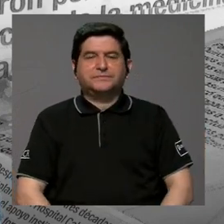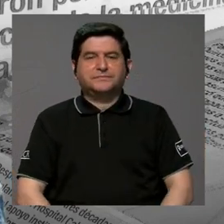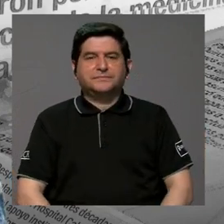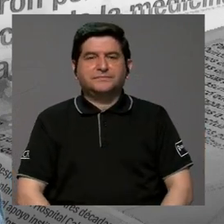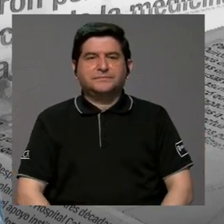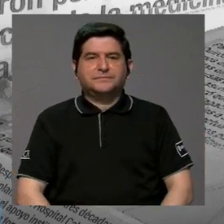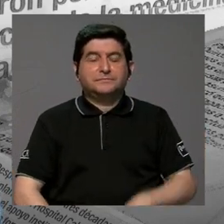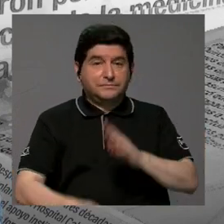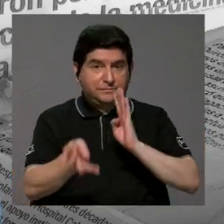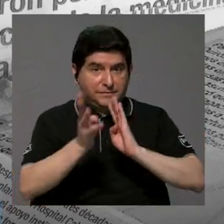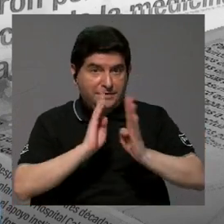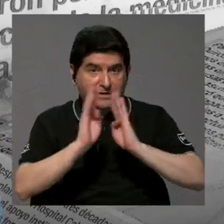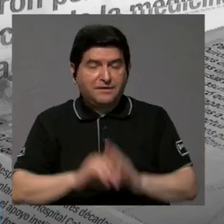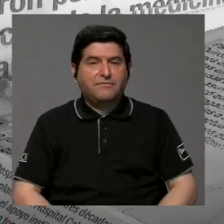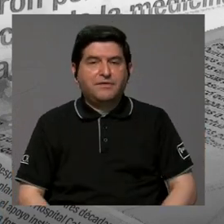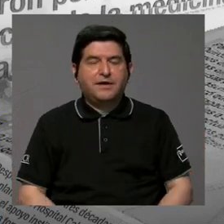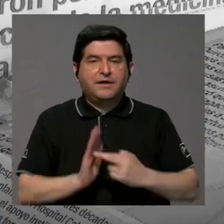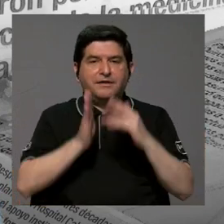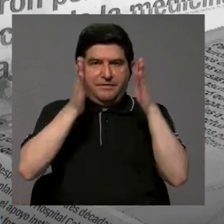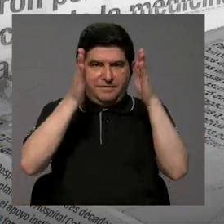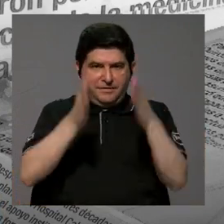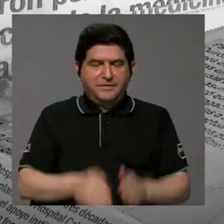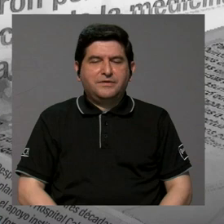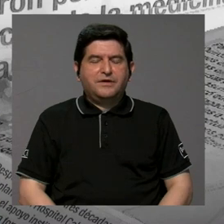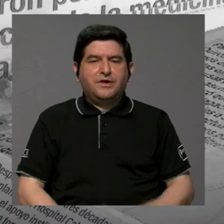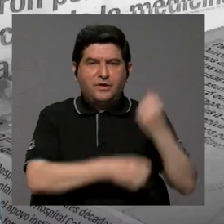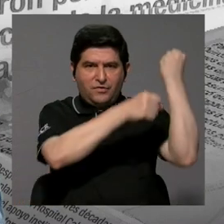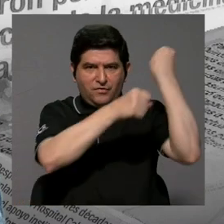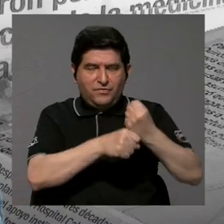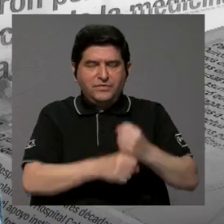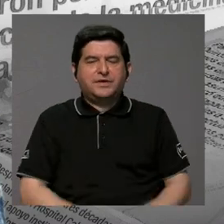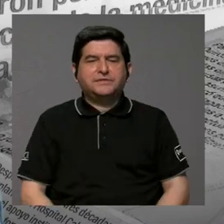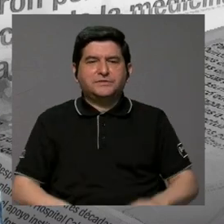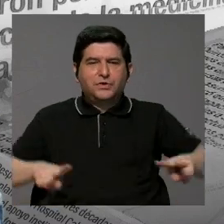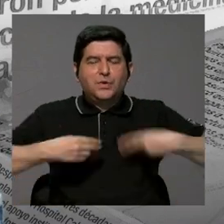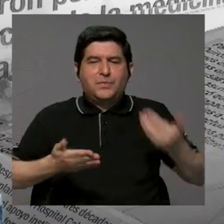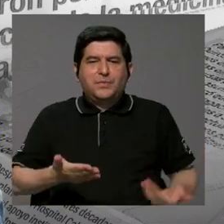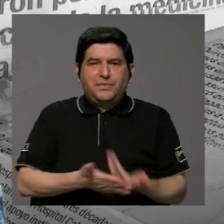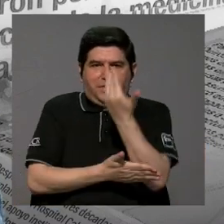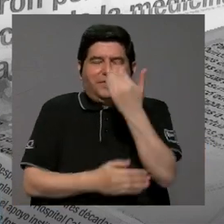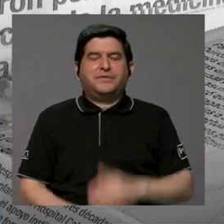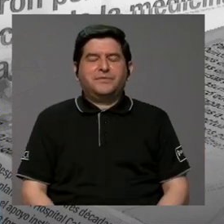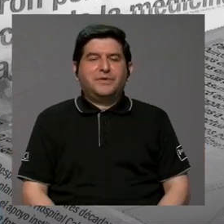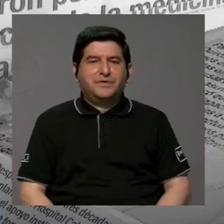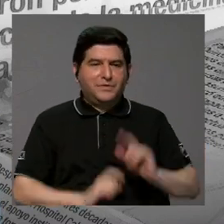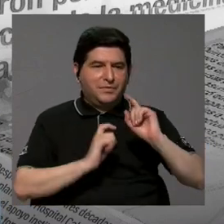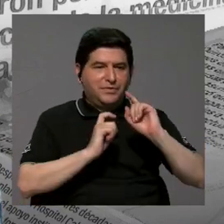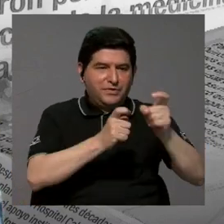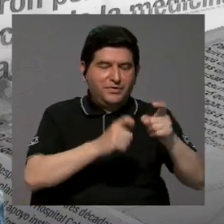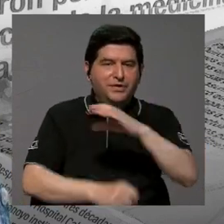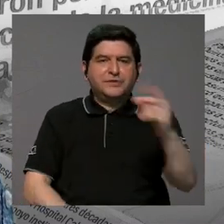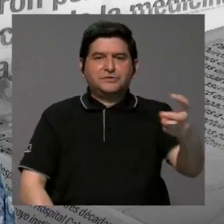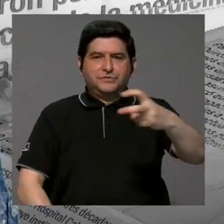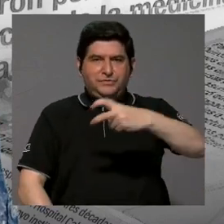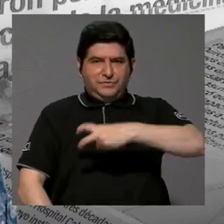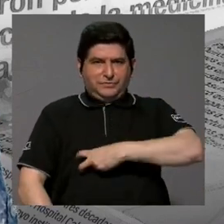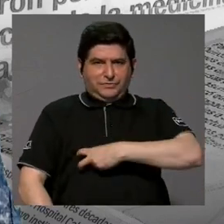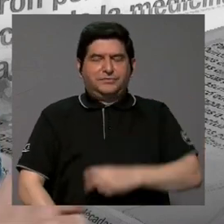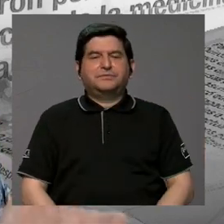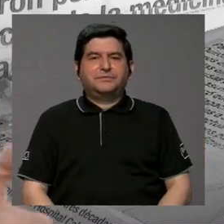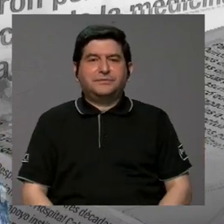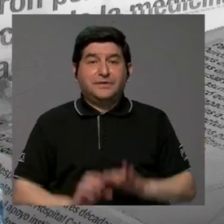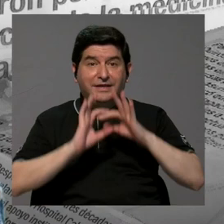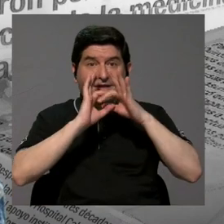biliares. Conversaremos con una representante de la Fundación Vida Nueva, Donación y